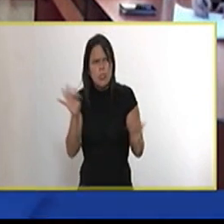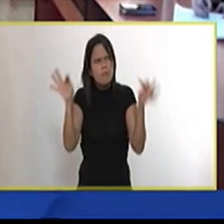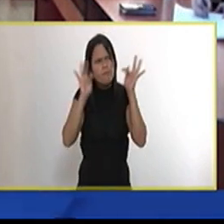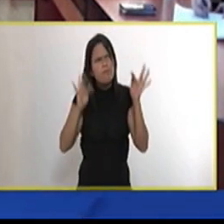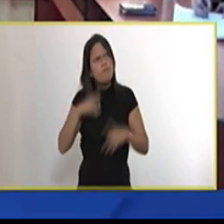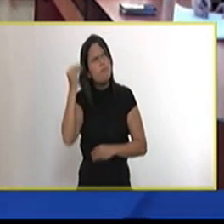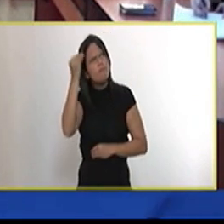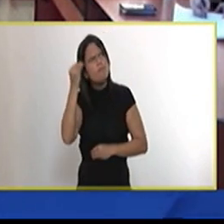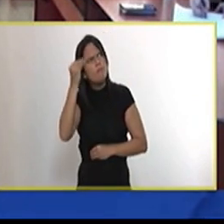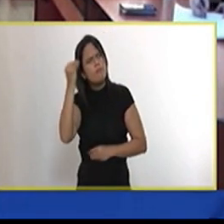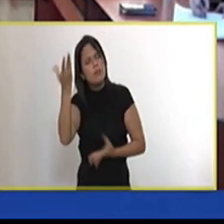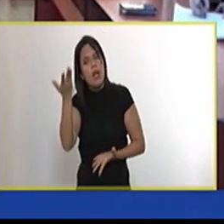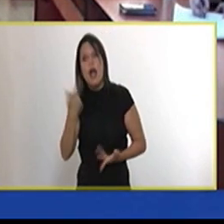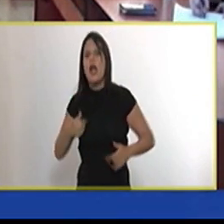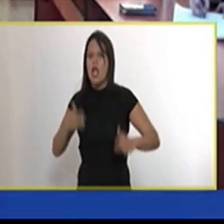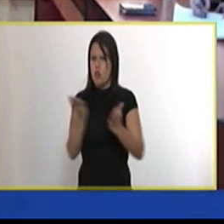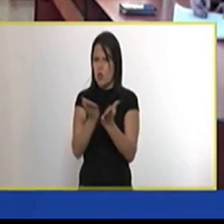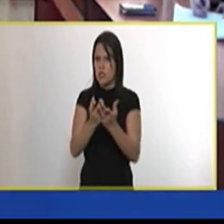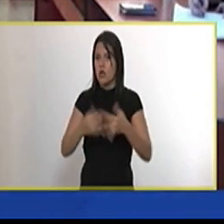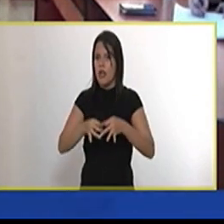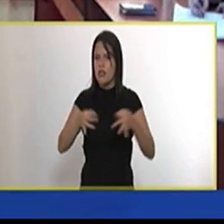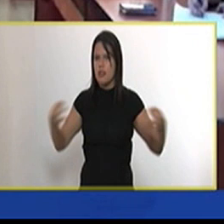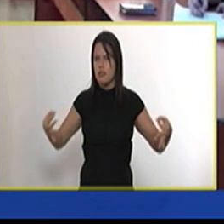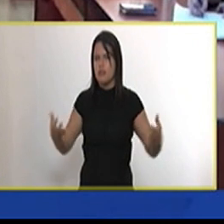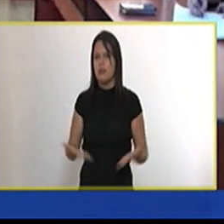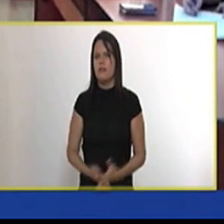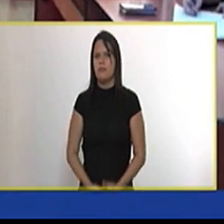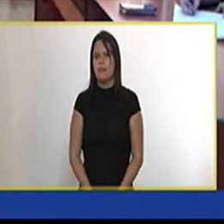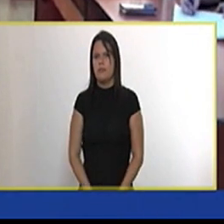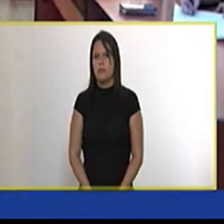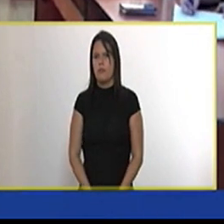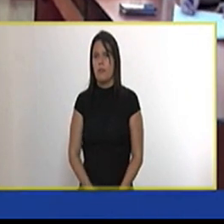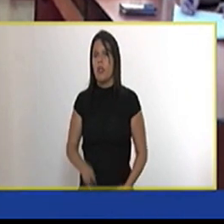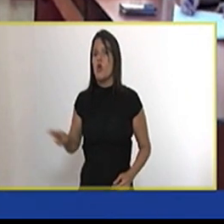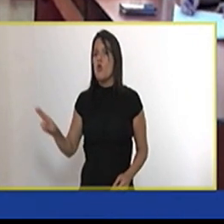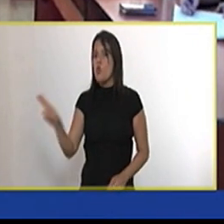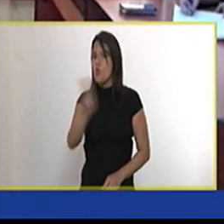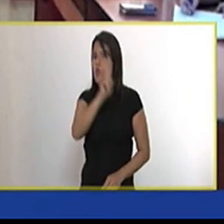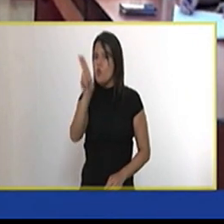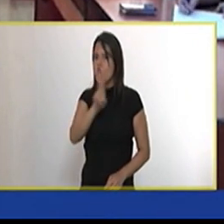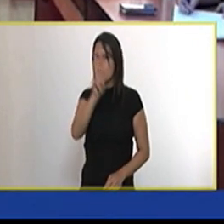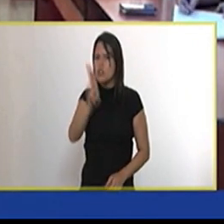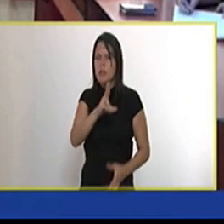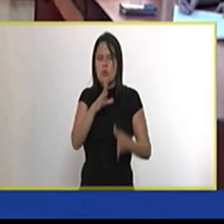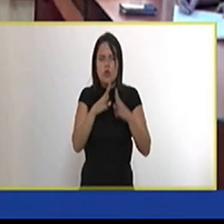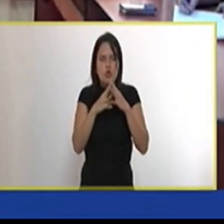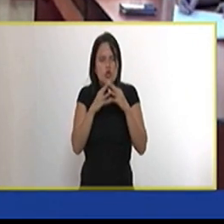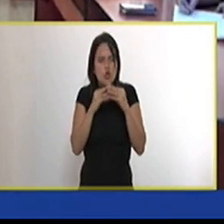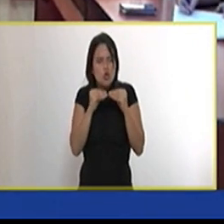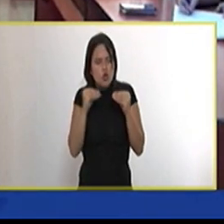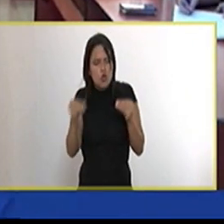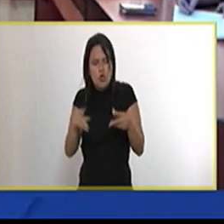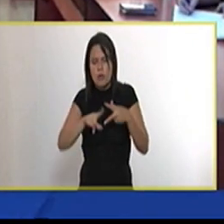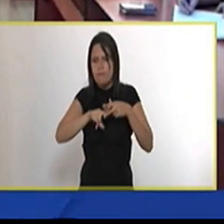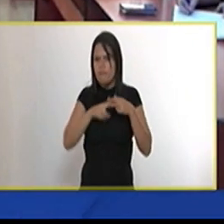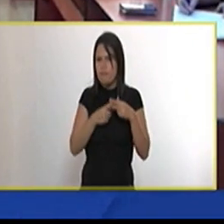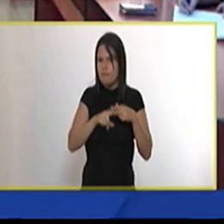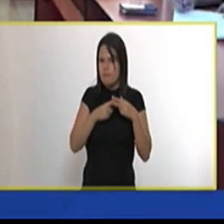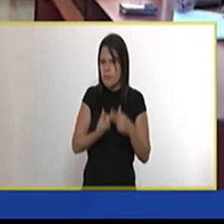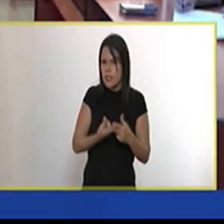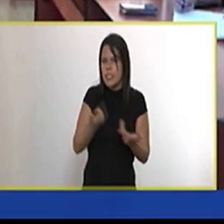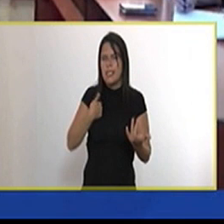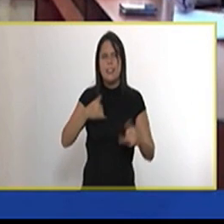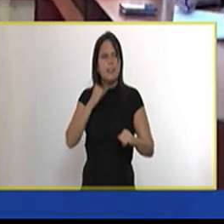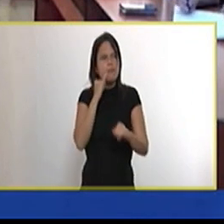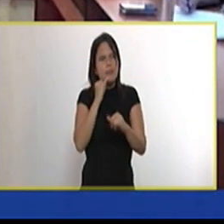estrategias de educación a distancia. Y en ese sentido utilizamos todas las plataformas, absolutamente todas,